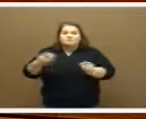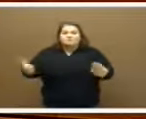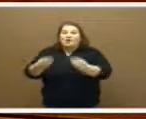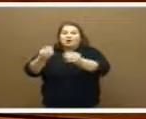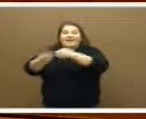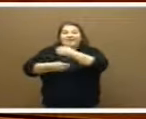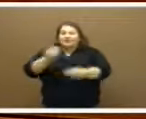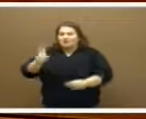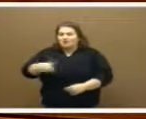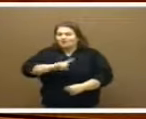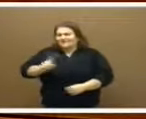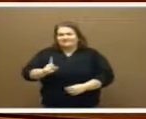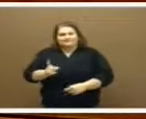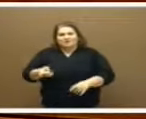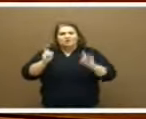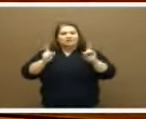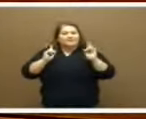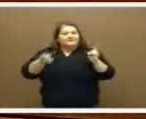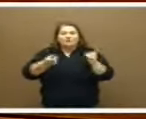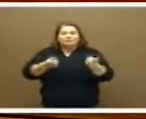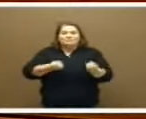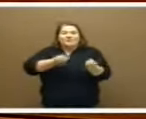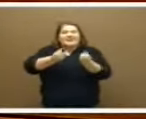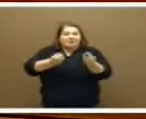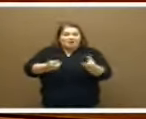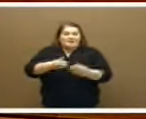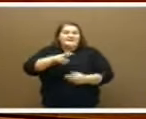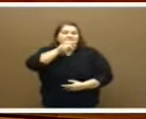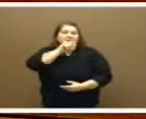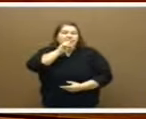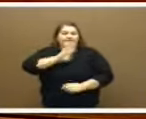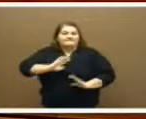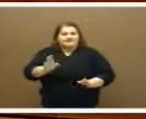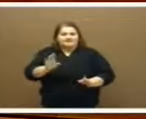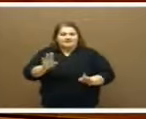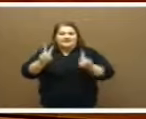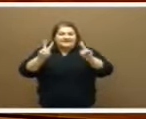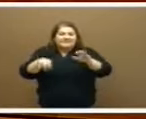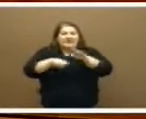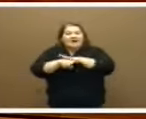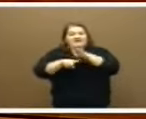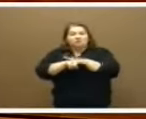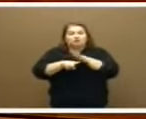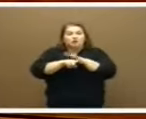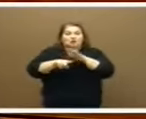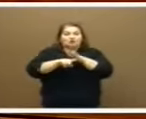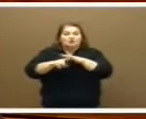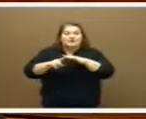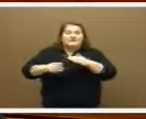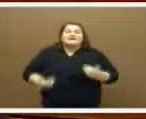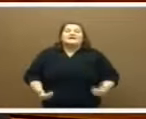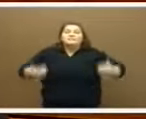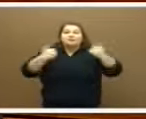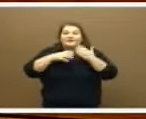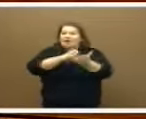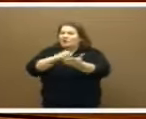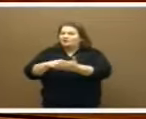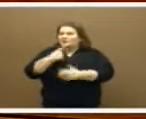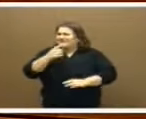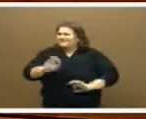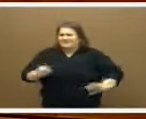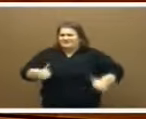hasta hoy han hecho simplemente con las declaraciones verbales. No vamos a entrar a gestión por parte de la responsable en los centros. Ya les